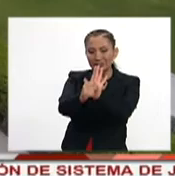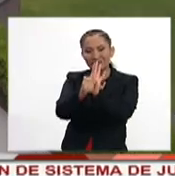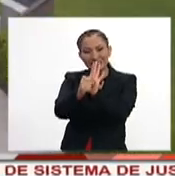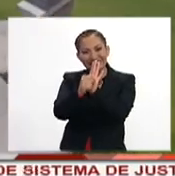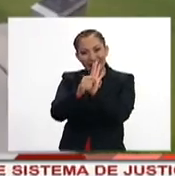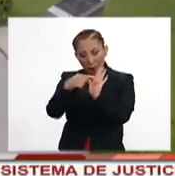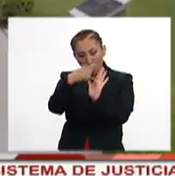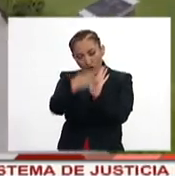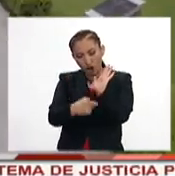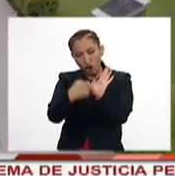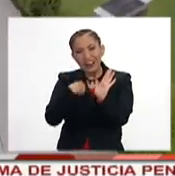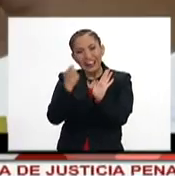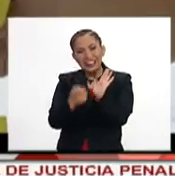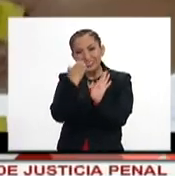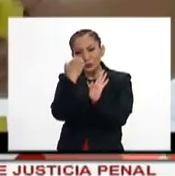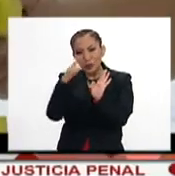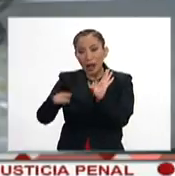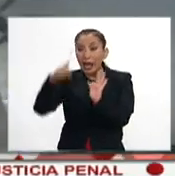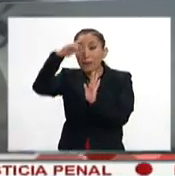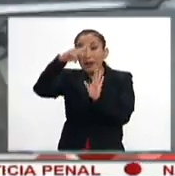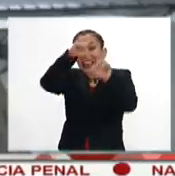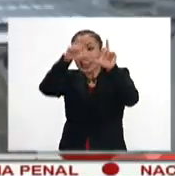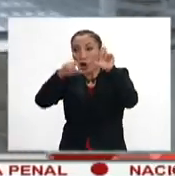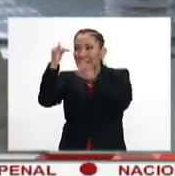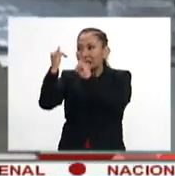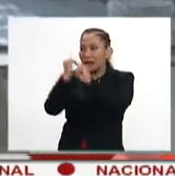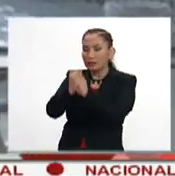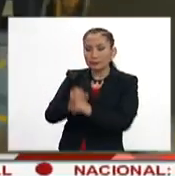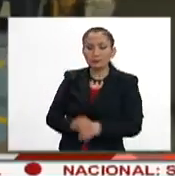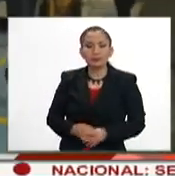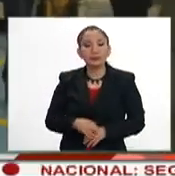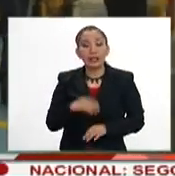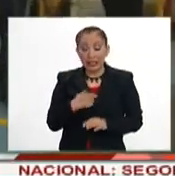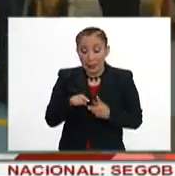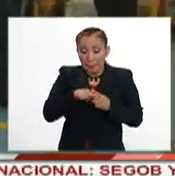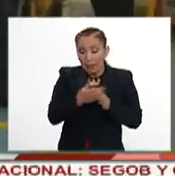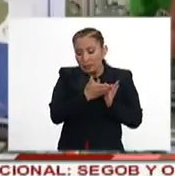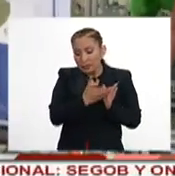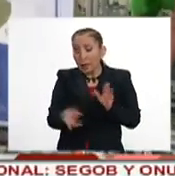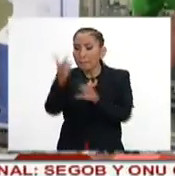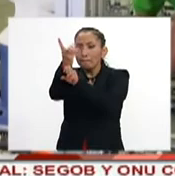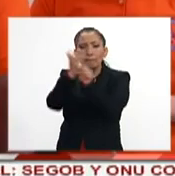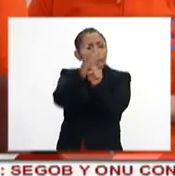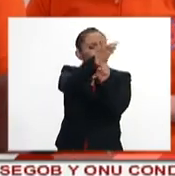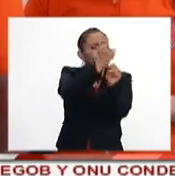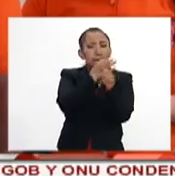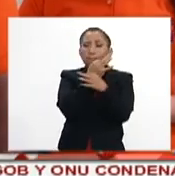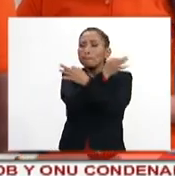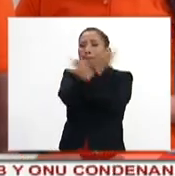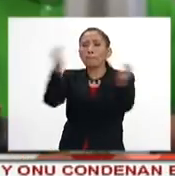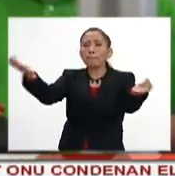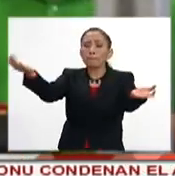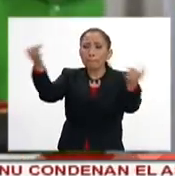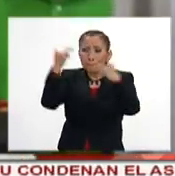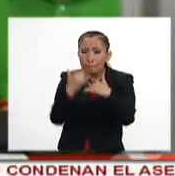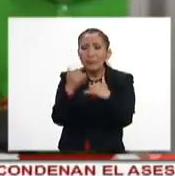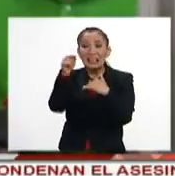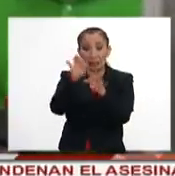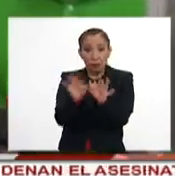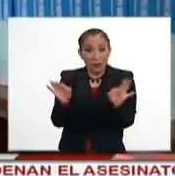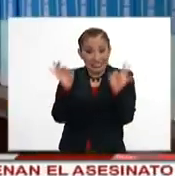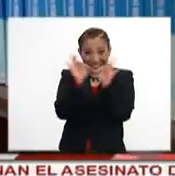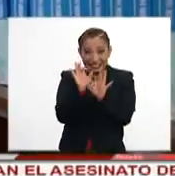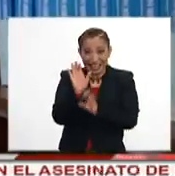dé identidad a esta nueva institución, tanto a nivel nacional como internacional. Y a partir de ahí se hizo una convocatoria, porque lo importante era